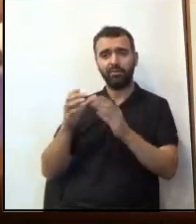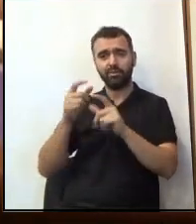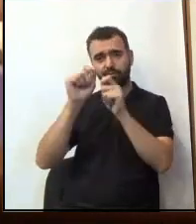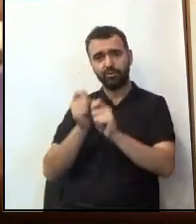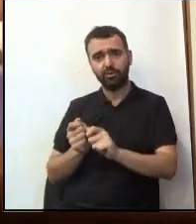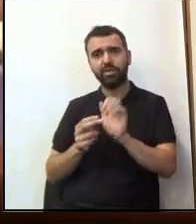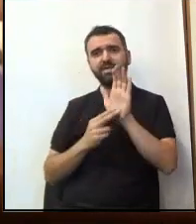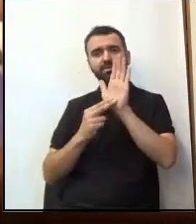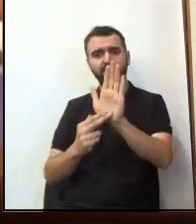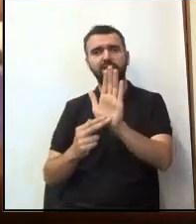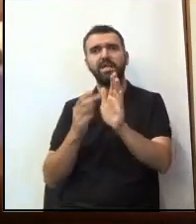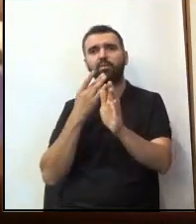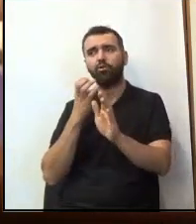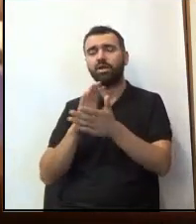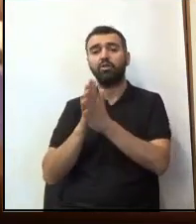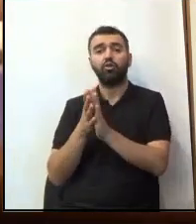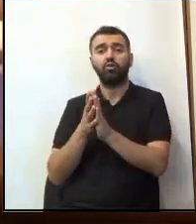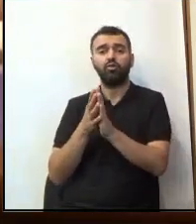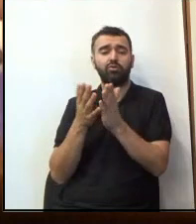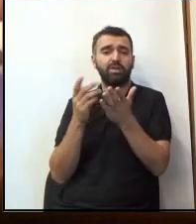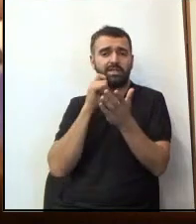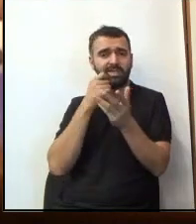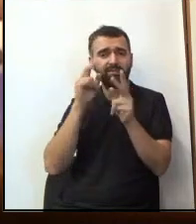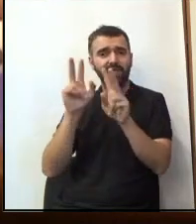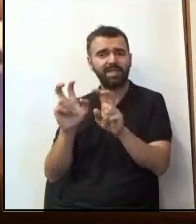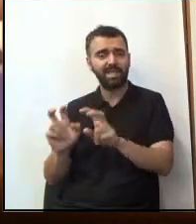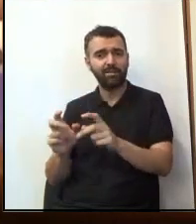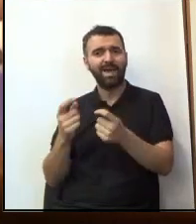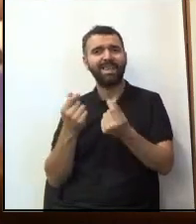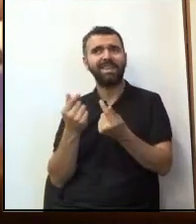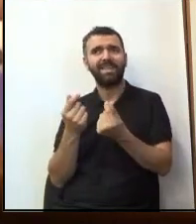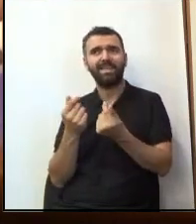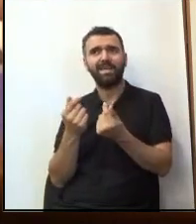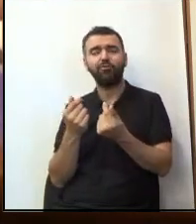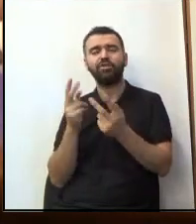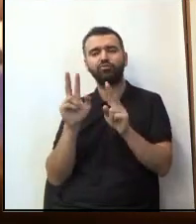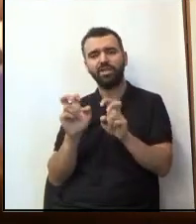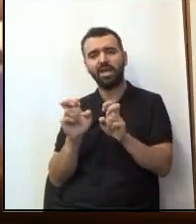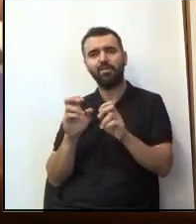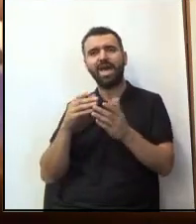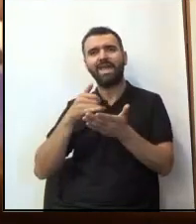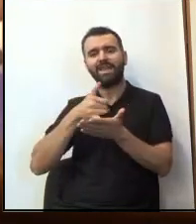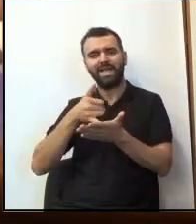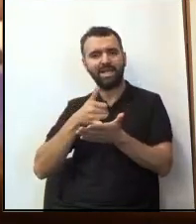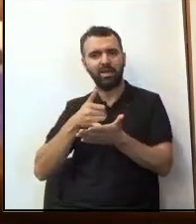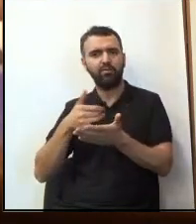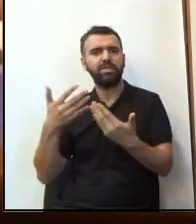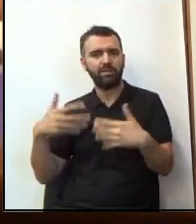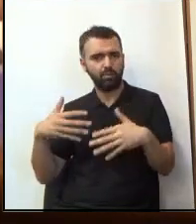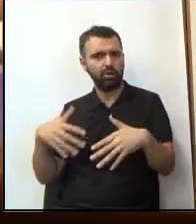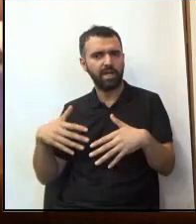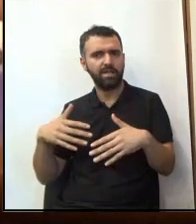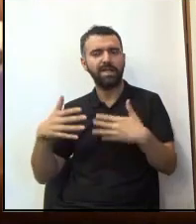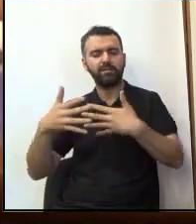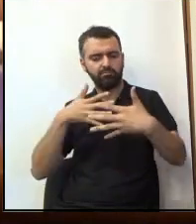se presente, porque todo lo que sea tema de dinero es un tema delicado y que es importante ser muy transparente.